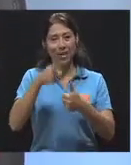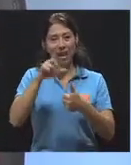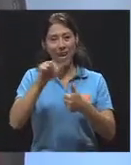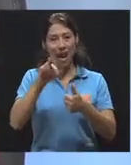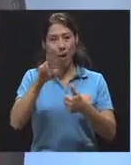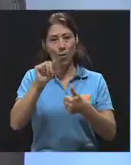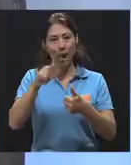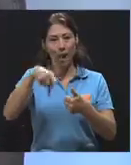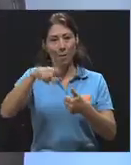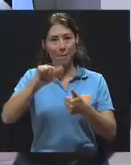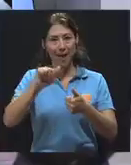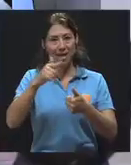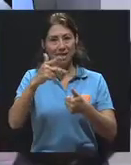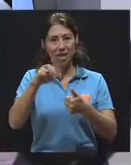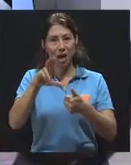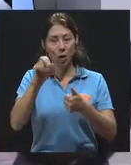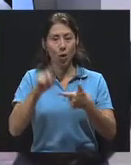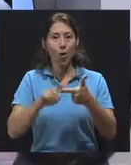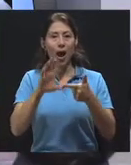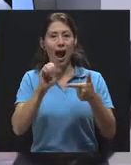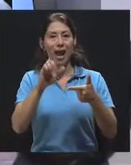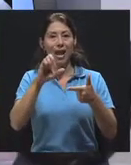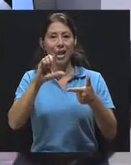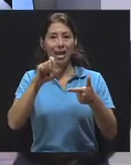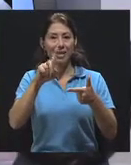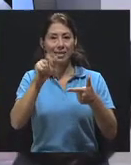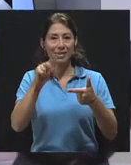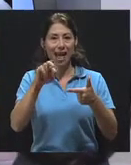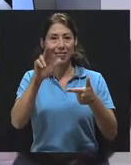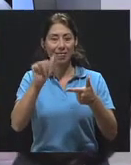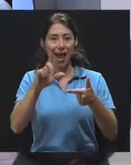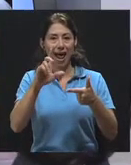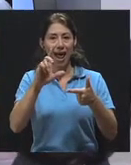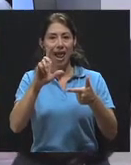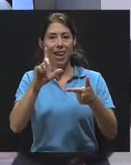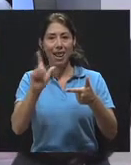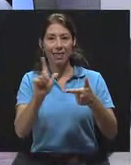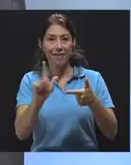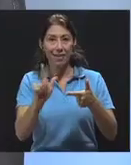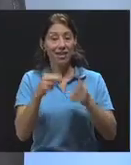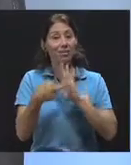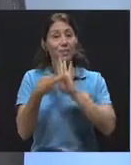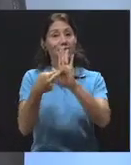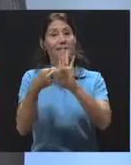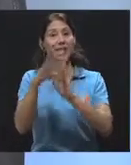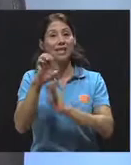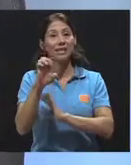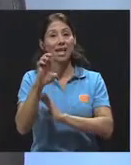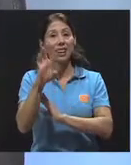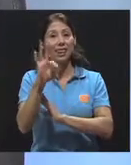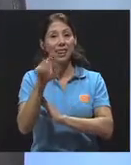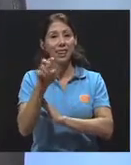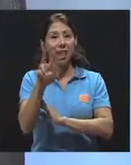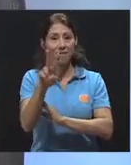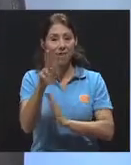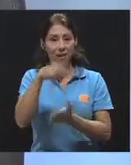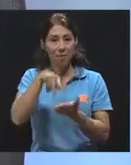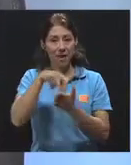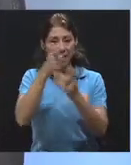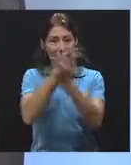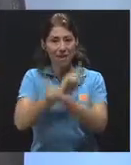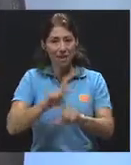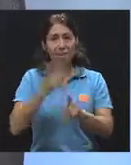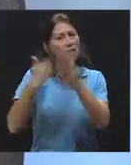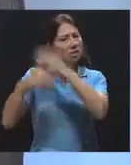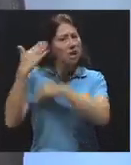en el programa, Laura Pacheco y Alessandra Latichev, que representan al CETAF del Parque de la Libertad. Ya en algún momento habíamos hablado